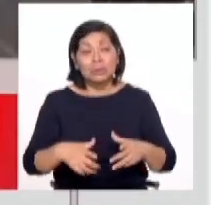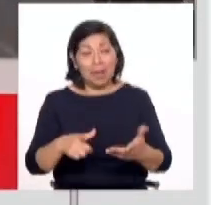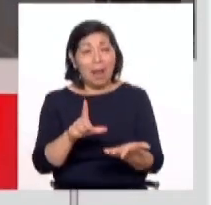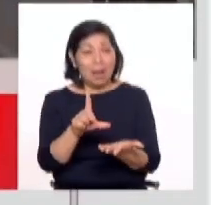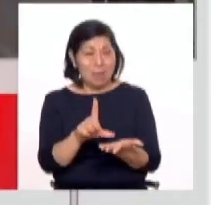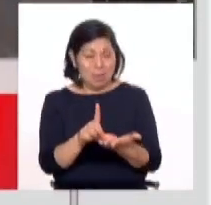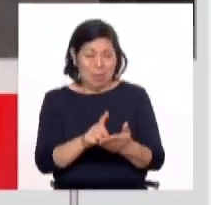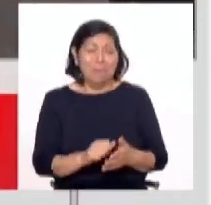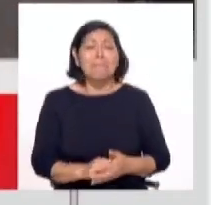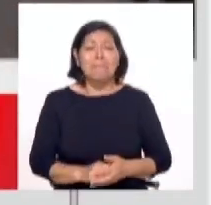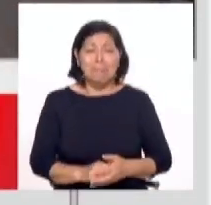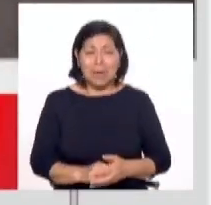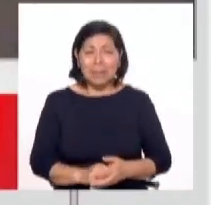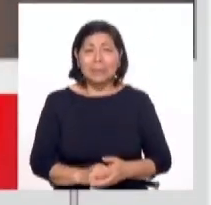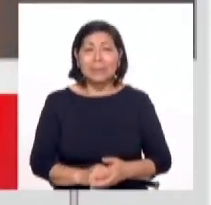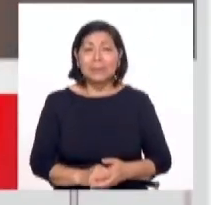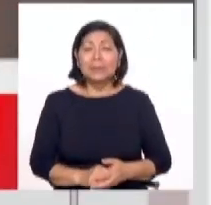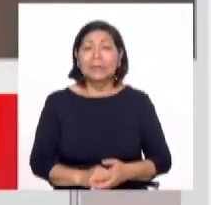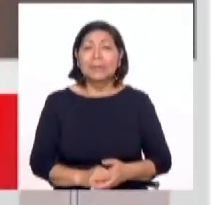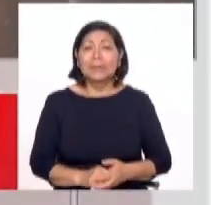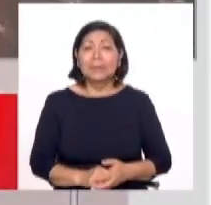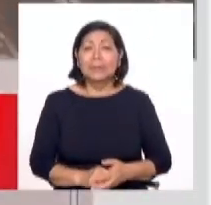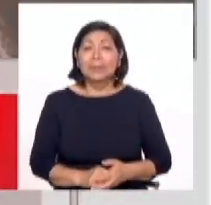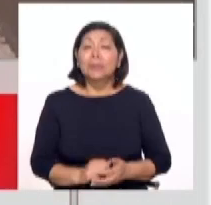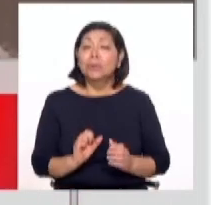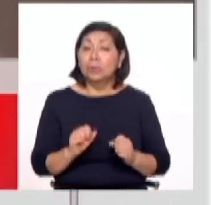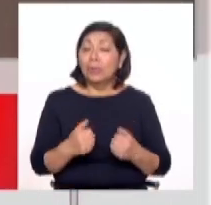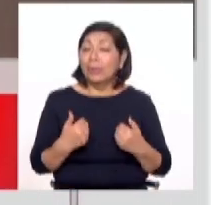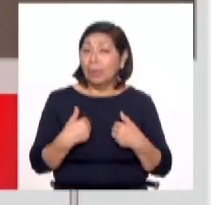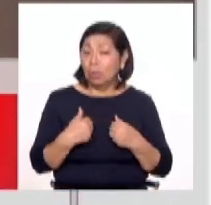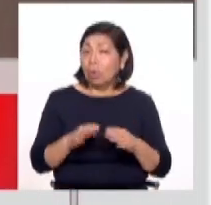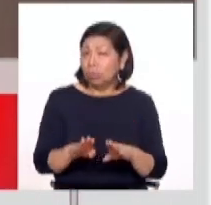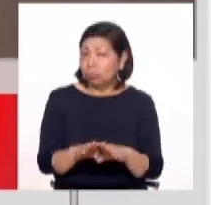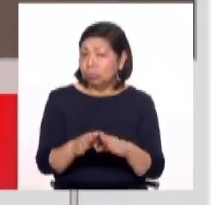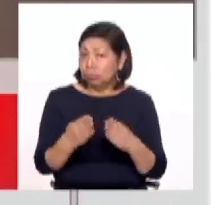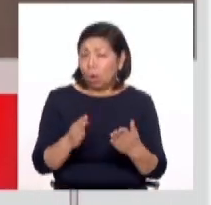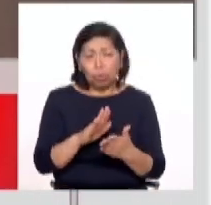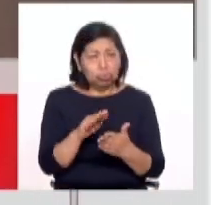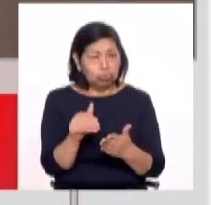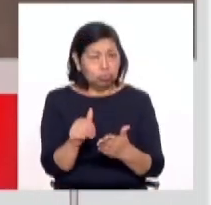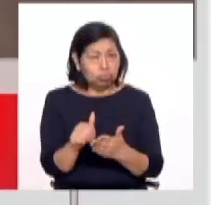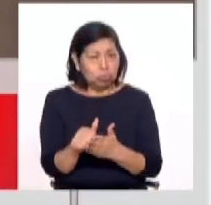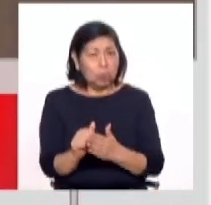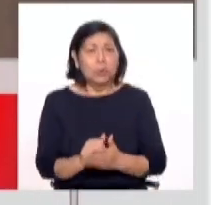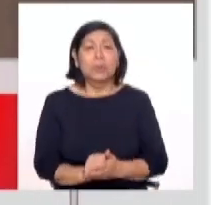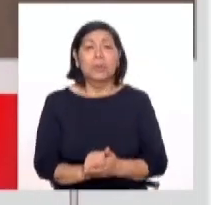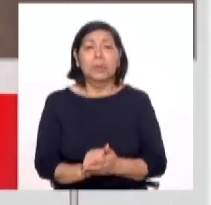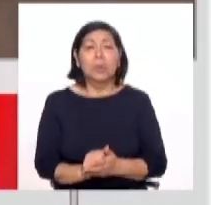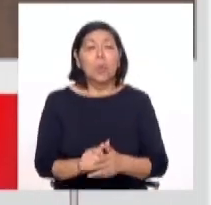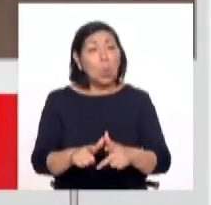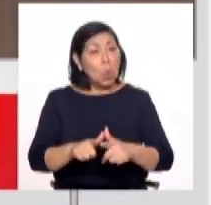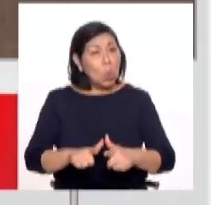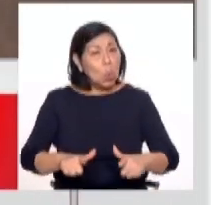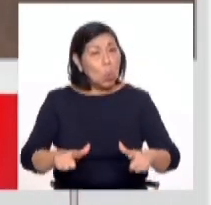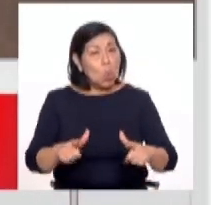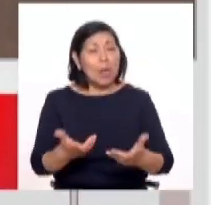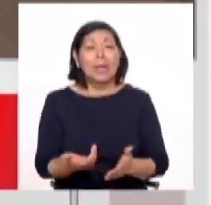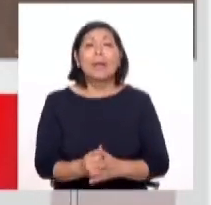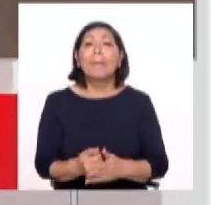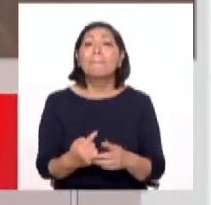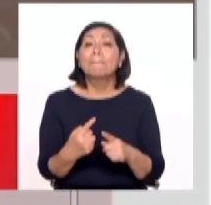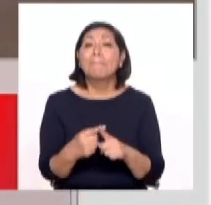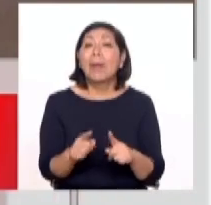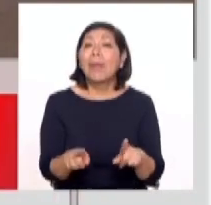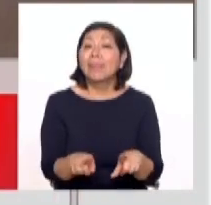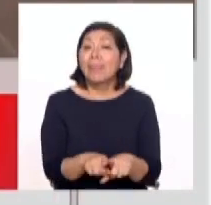Lima Metropolitana. Por tanto, nosotros tenemos coberturado todas las zonas, incluso